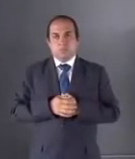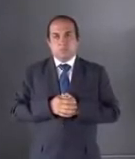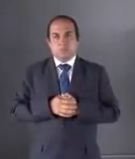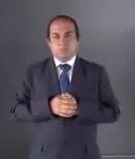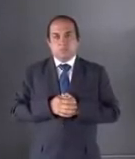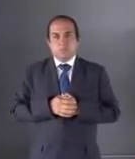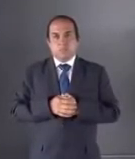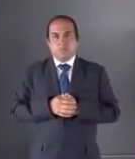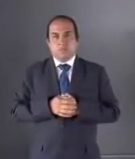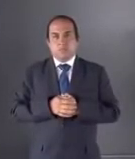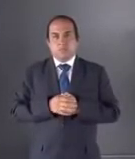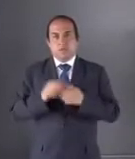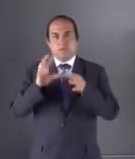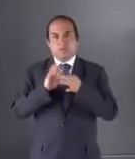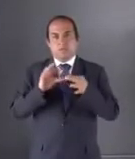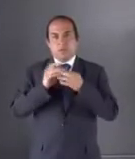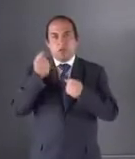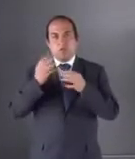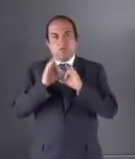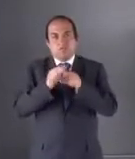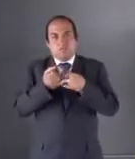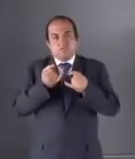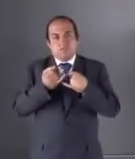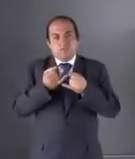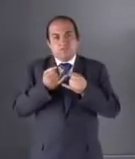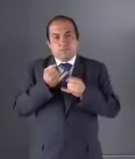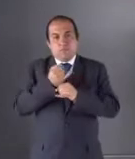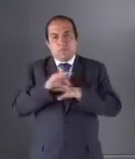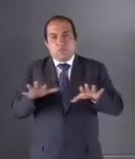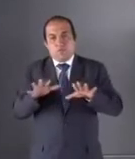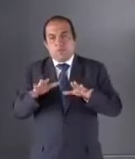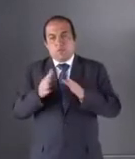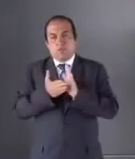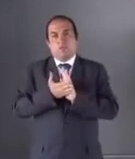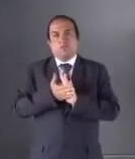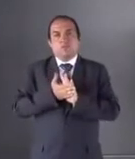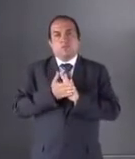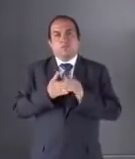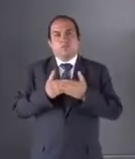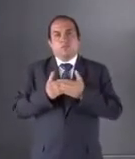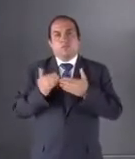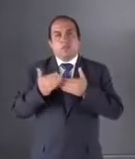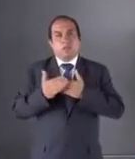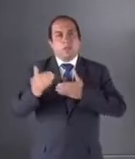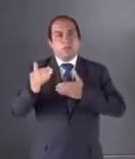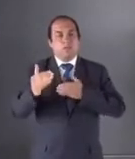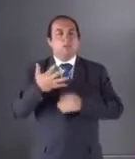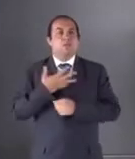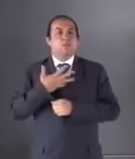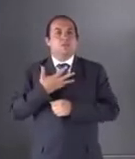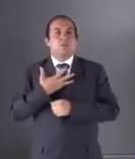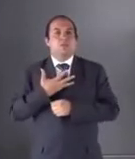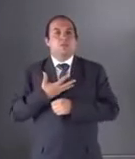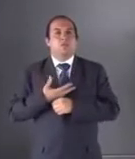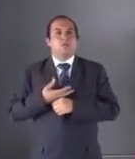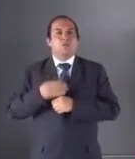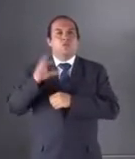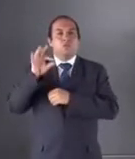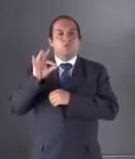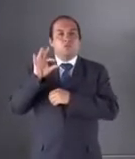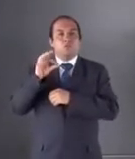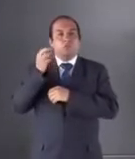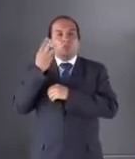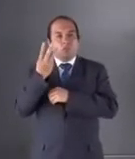Aquí les voy a referir algunos datos en cuanto al avance. Tenemos 83%